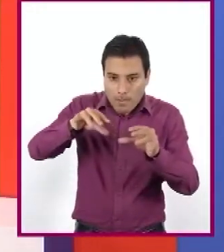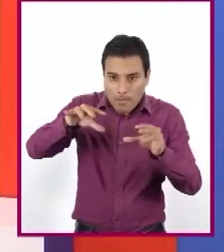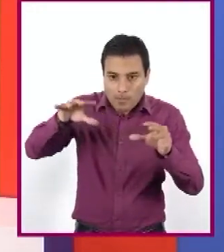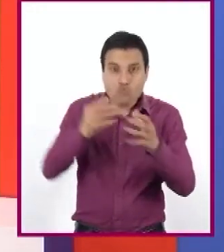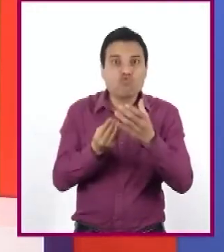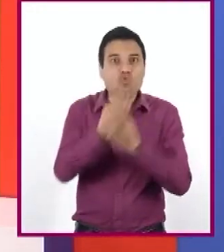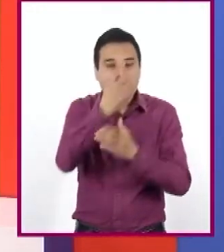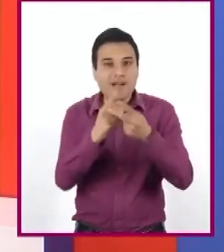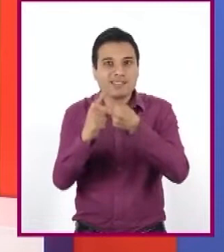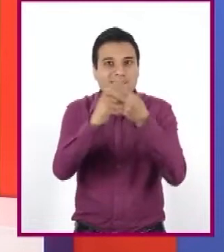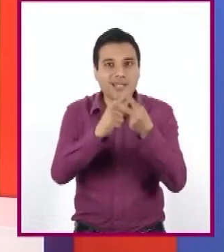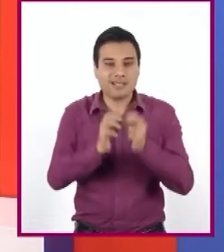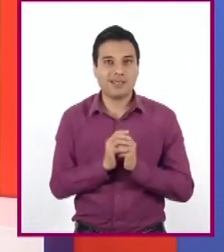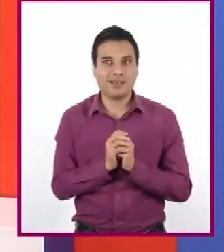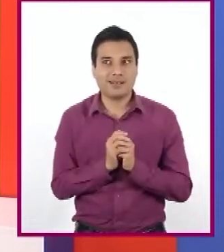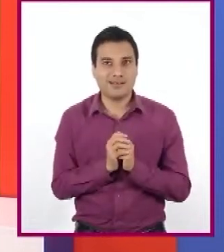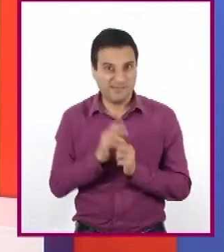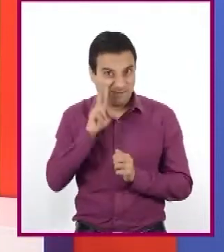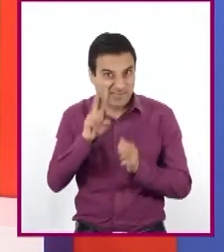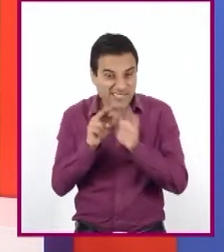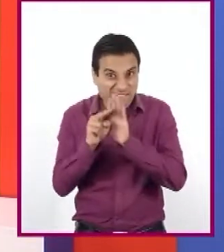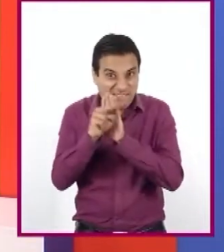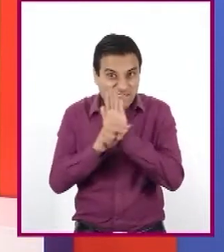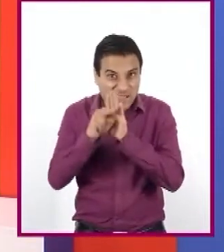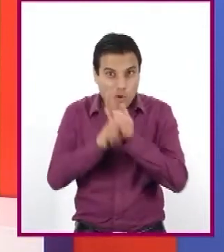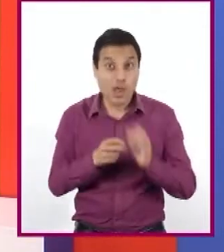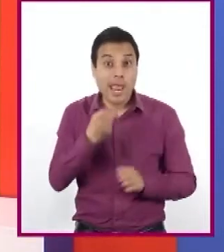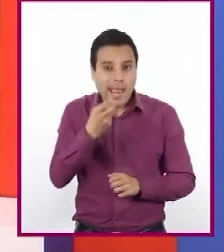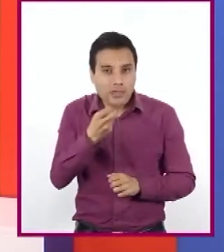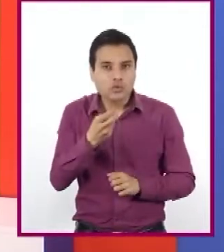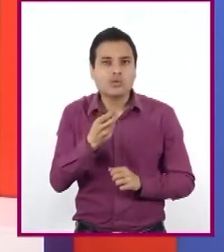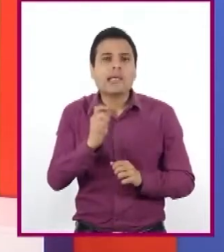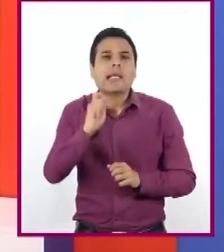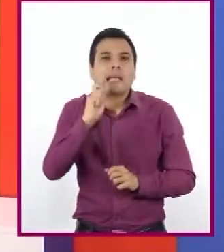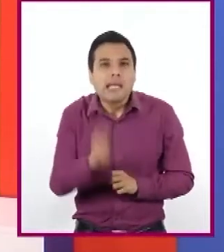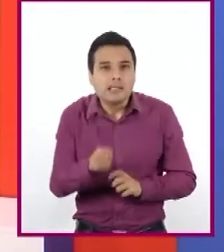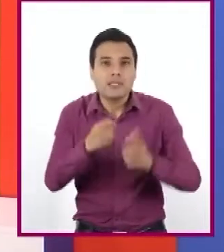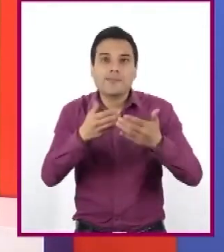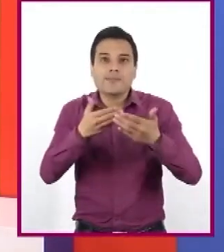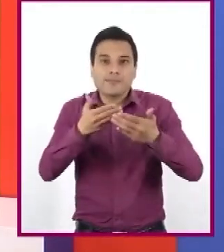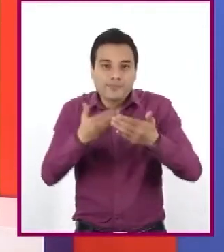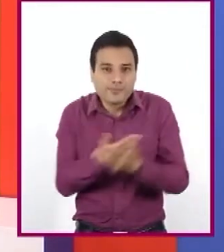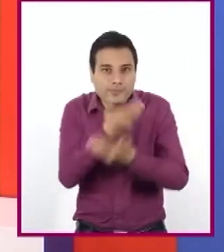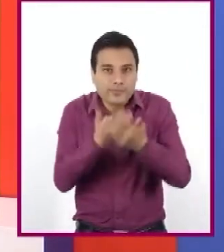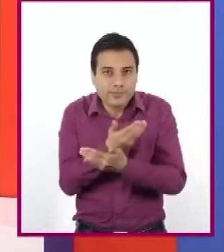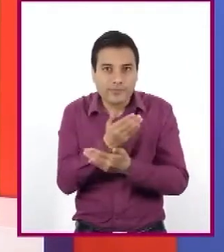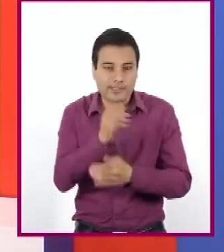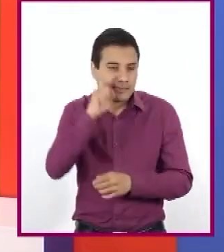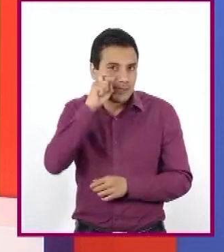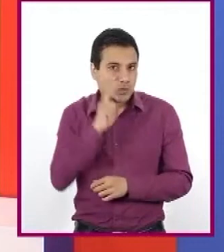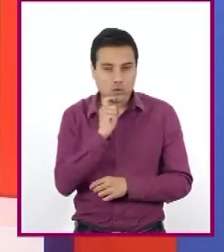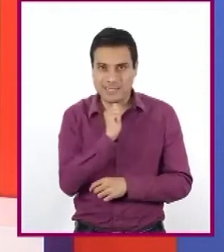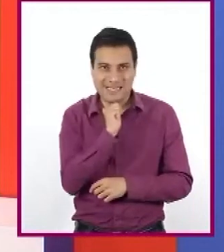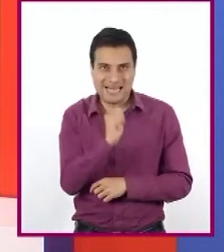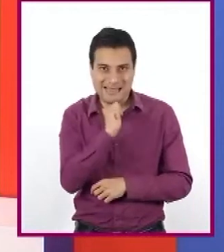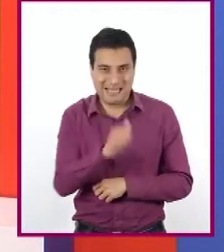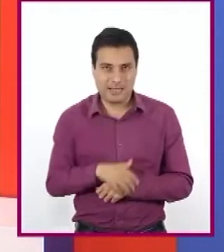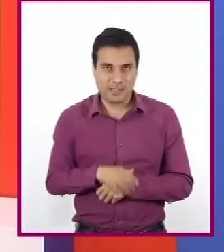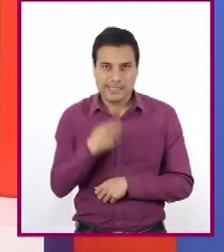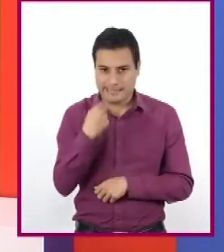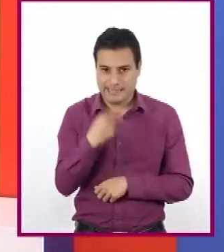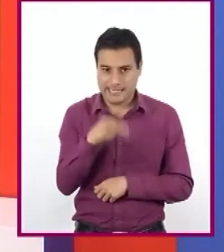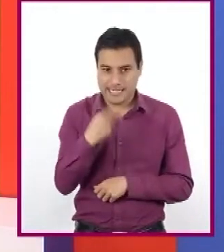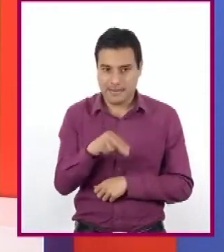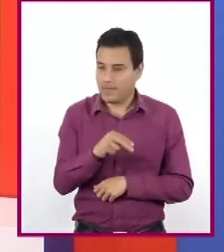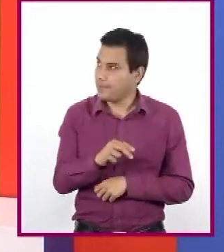Esto, como lo mencionó el video, es un tipo de reproducción asexual llamada fragmentación. En la antigüedad, los